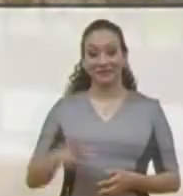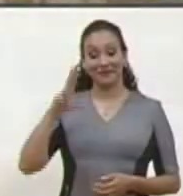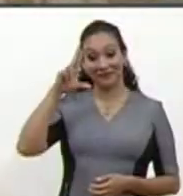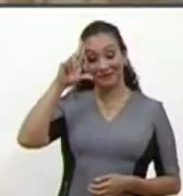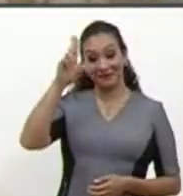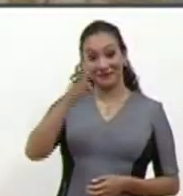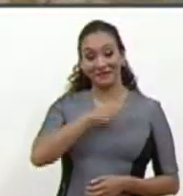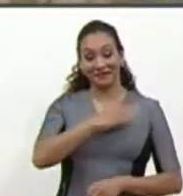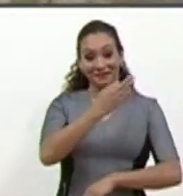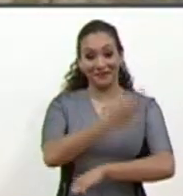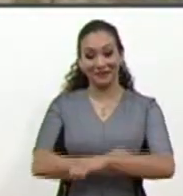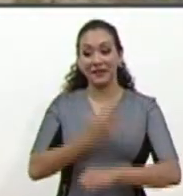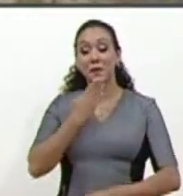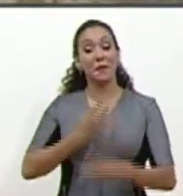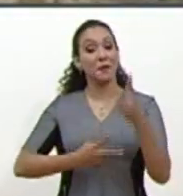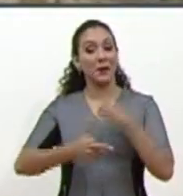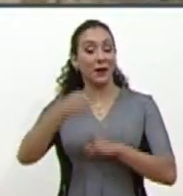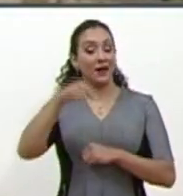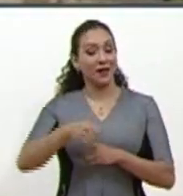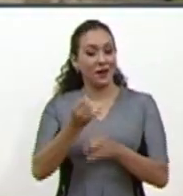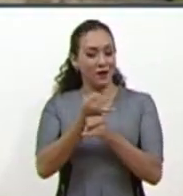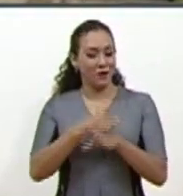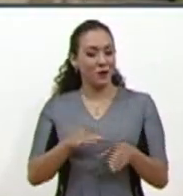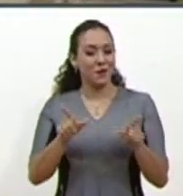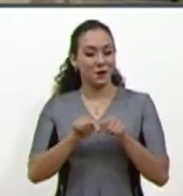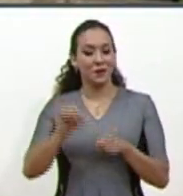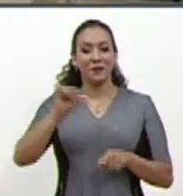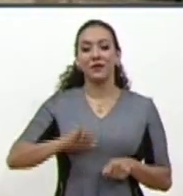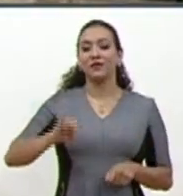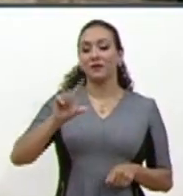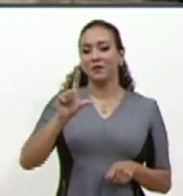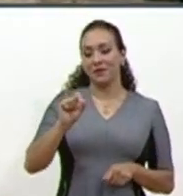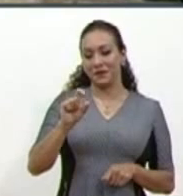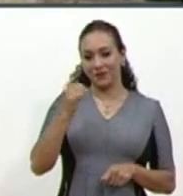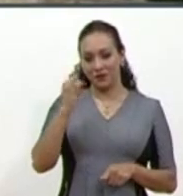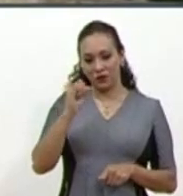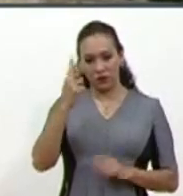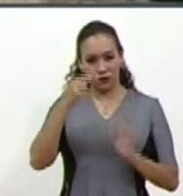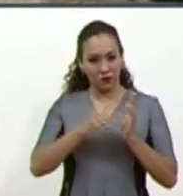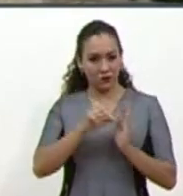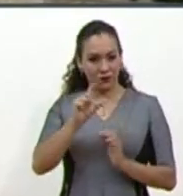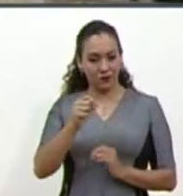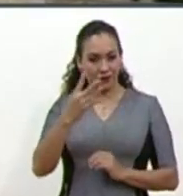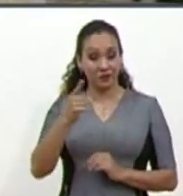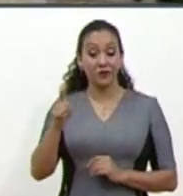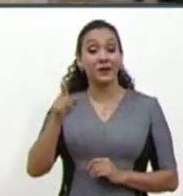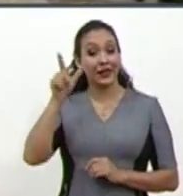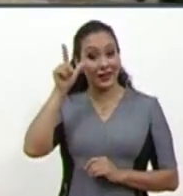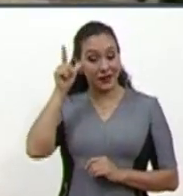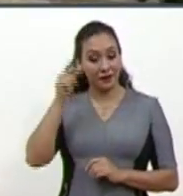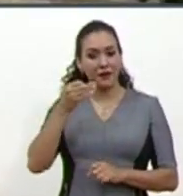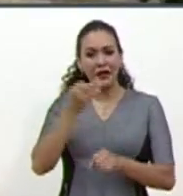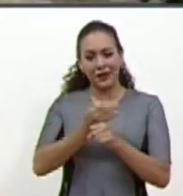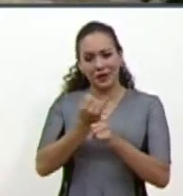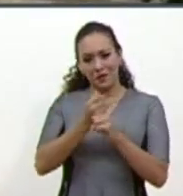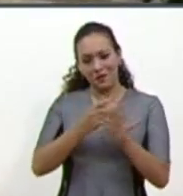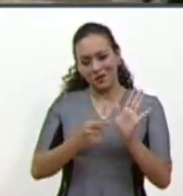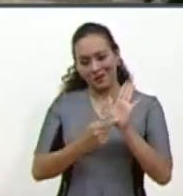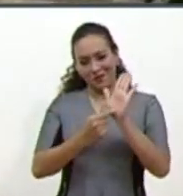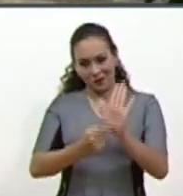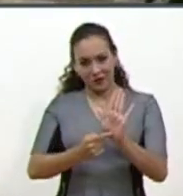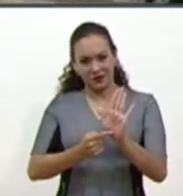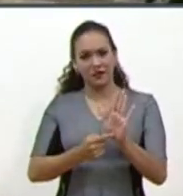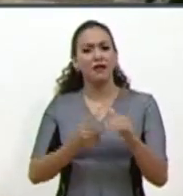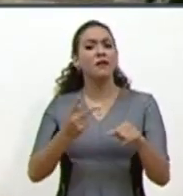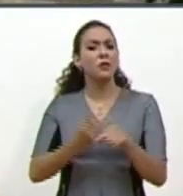tardes, bienvenidos a este corte informativo, hoy jueves 20 de junio de 2024. Soy Laura Murillo y en los próximos minutos le